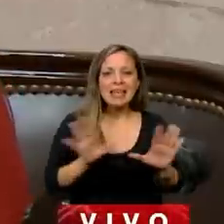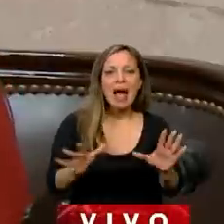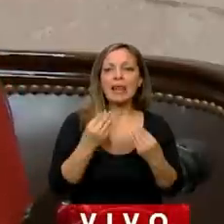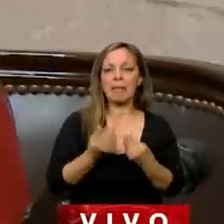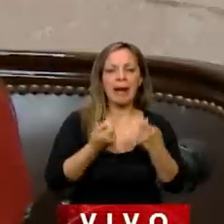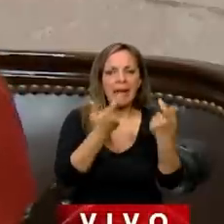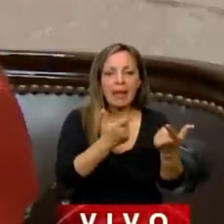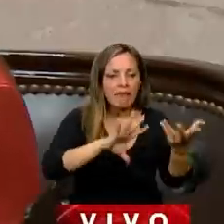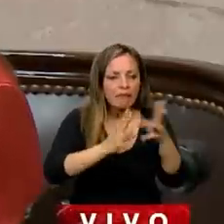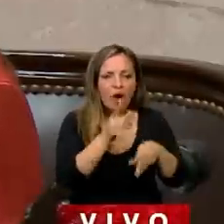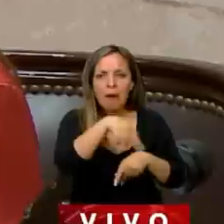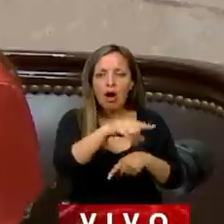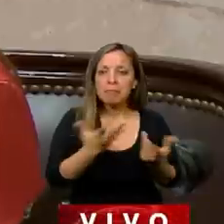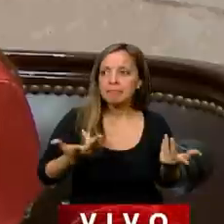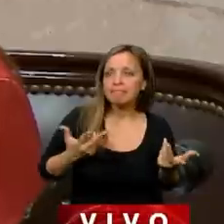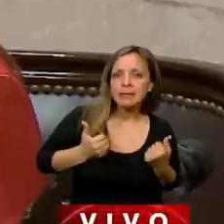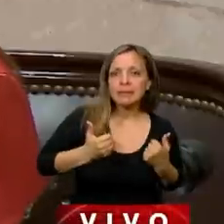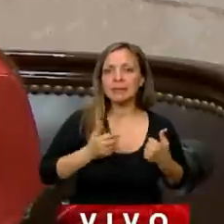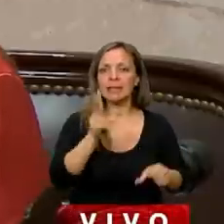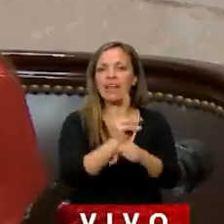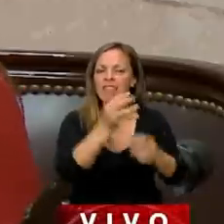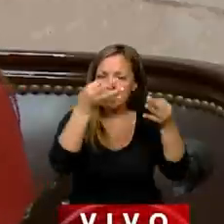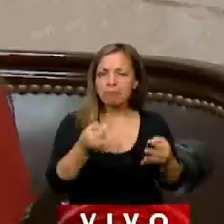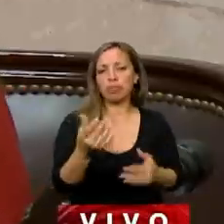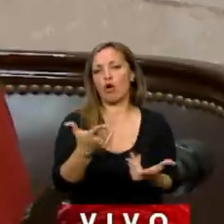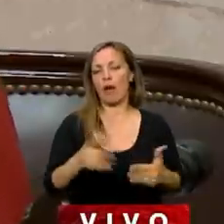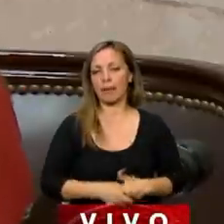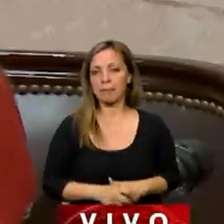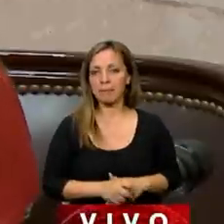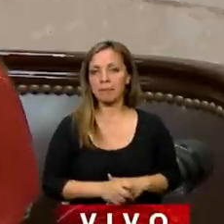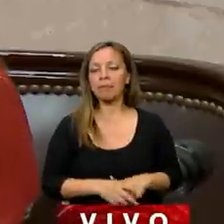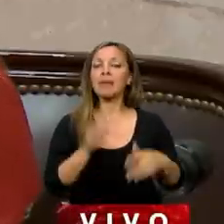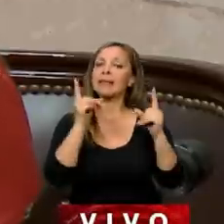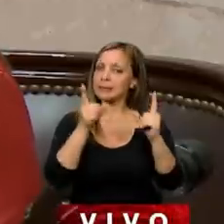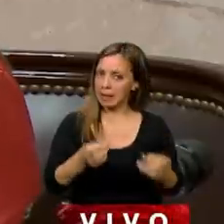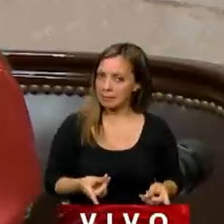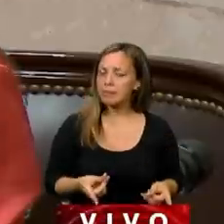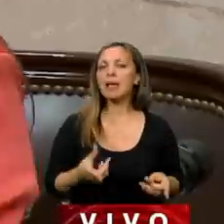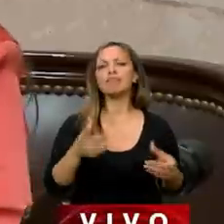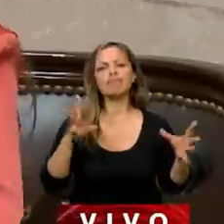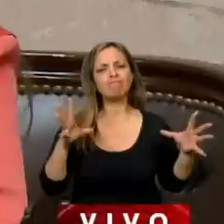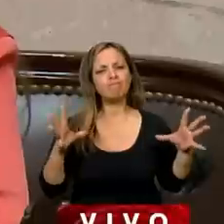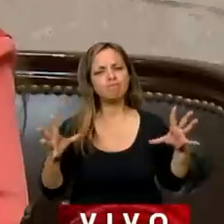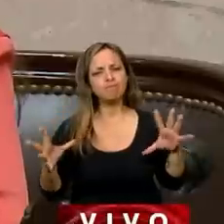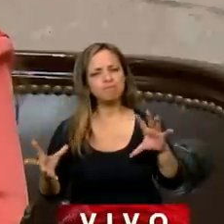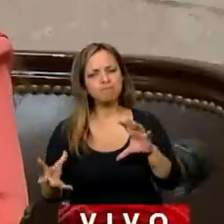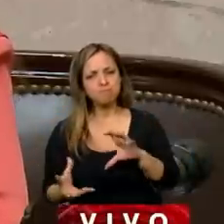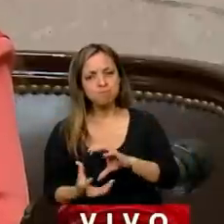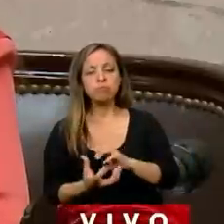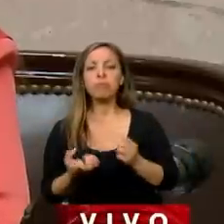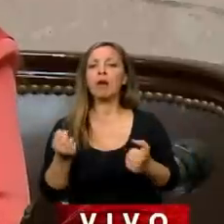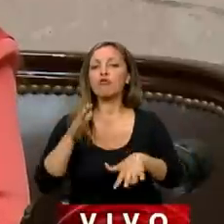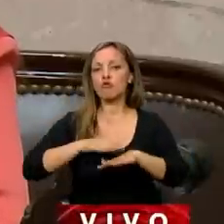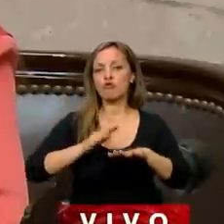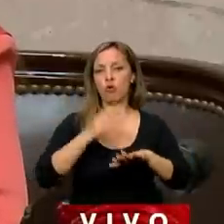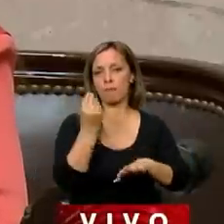completa indefensión en la que hoy estamos. Todo esto sin contar con la profunda degradación llevada a cabo por la actual